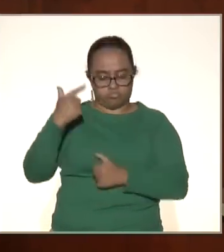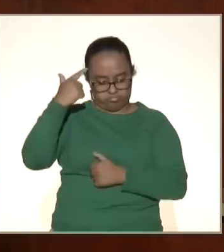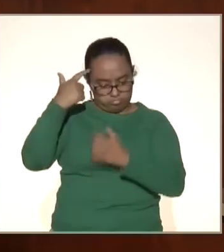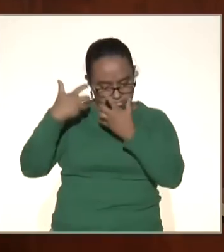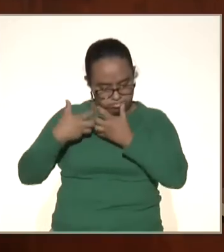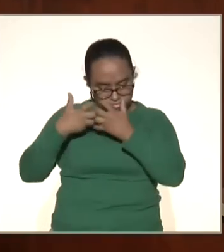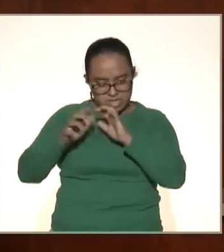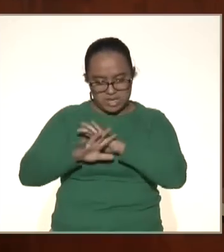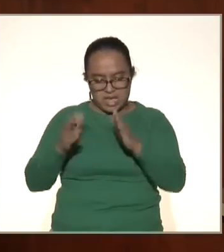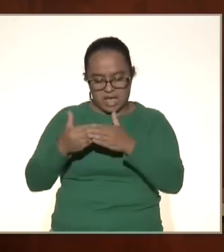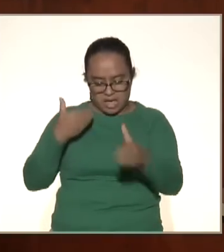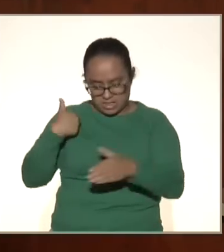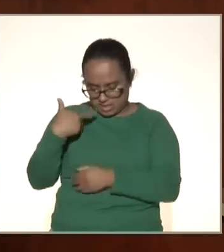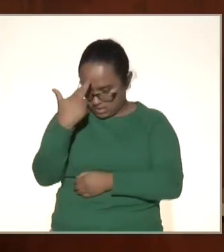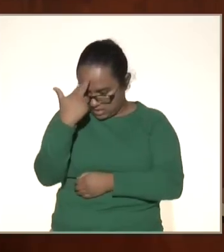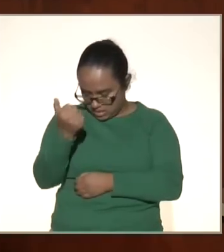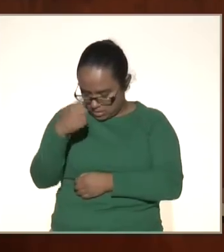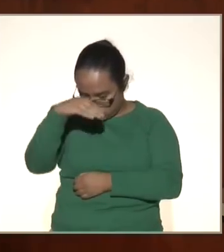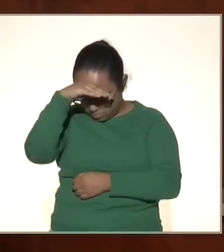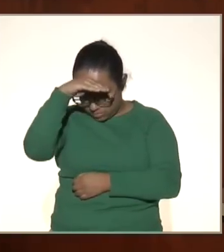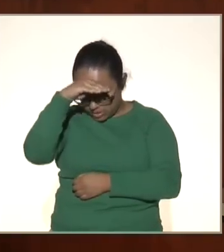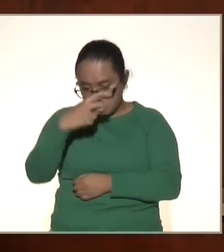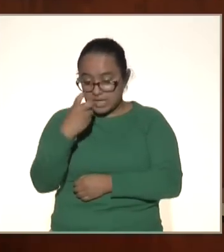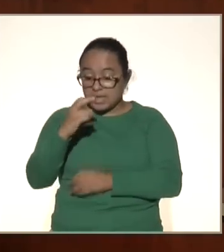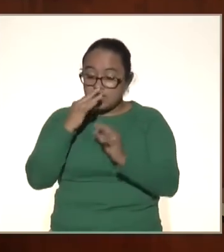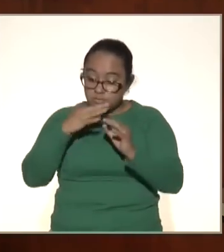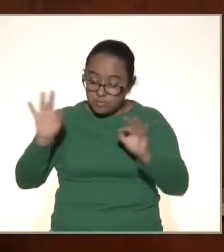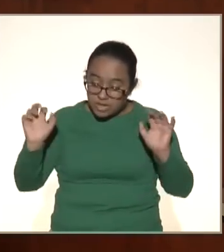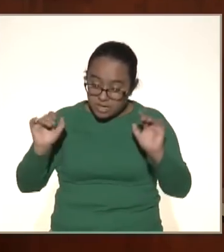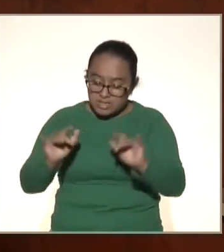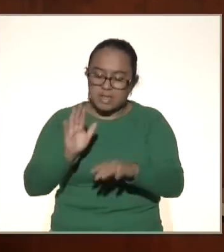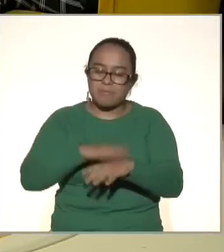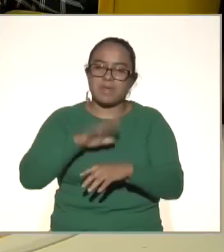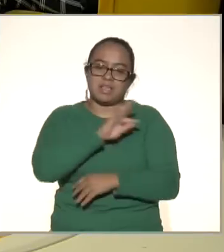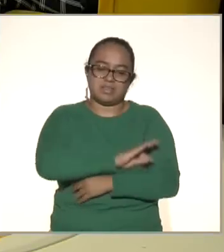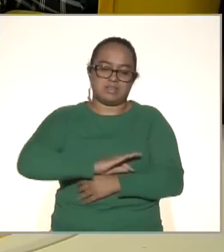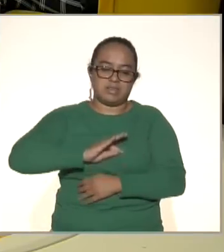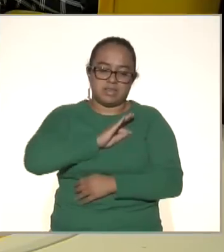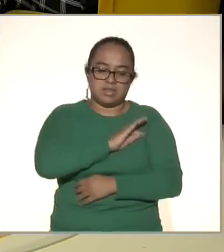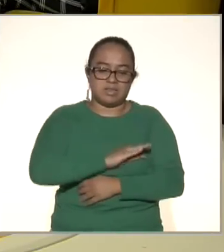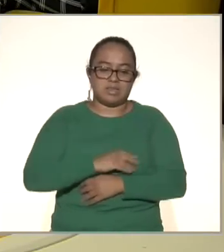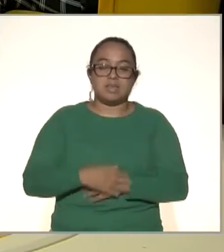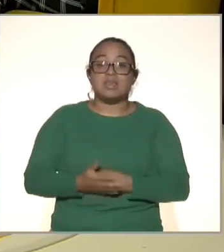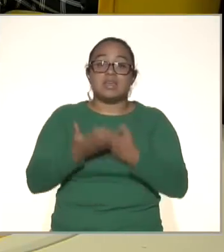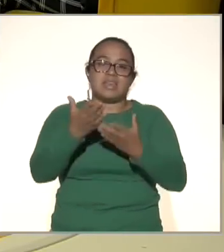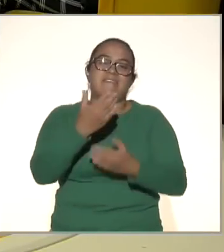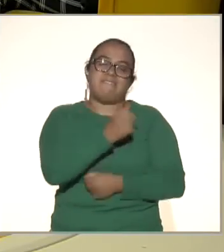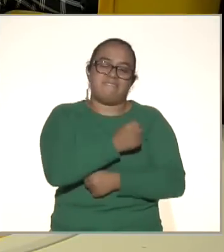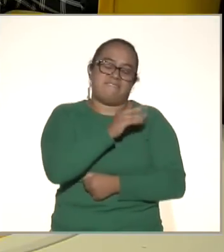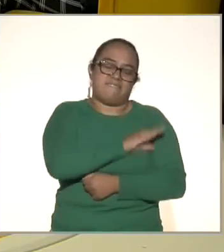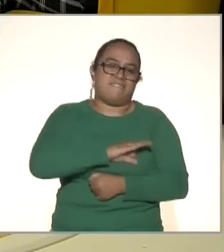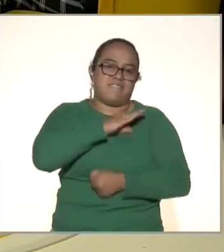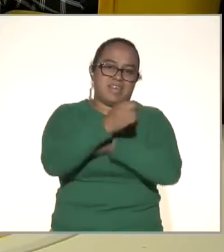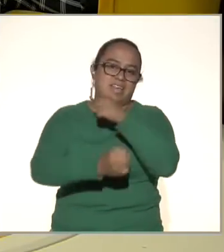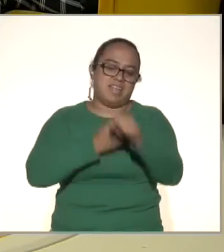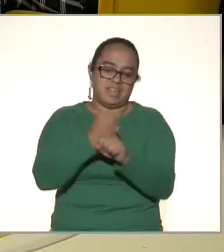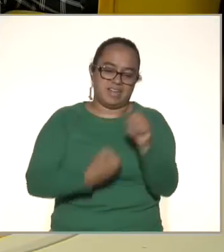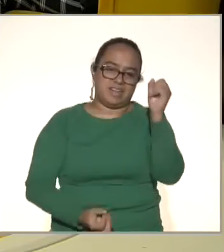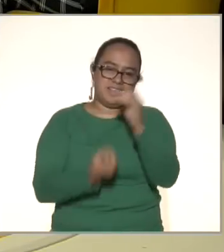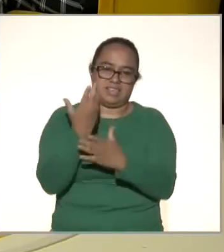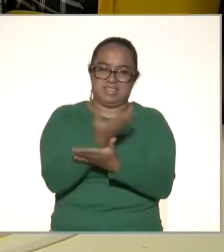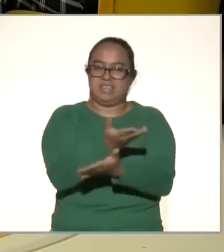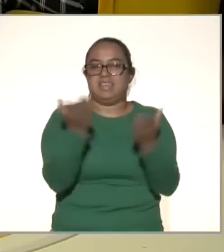Claro, y tener una fiesta de lo más grata. Exactamente. Y de paso vamos a decirle al auditorio Feliz Año Nuevo. Feliz Año Nuevo,